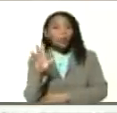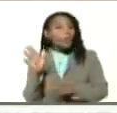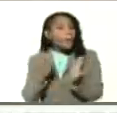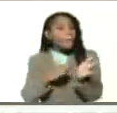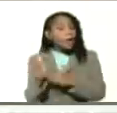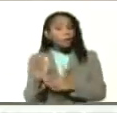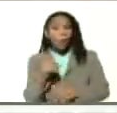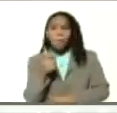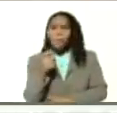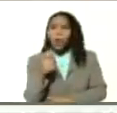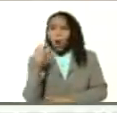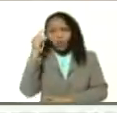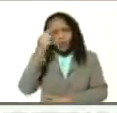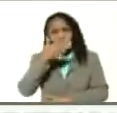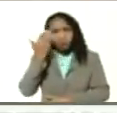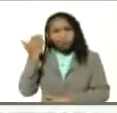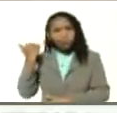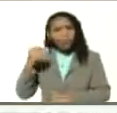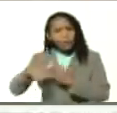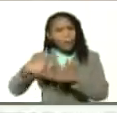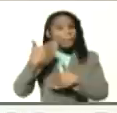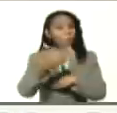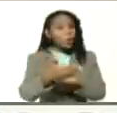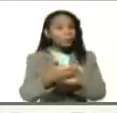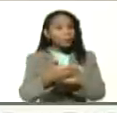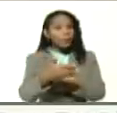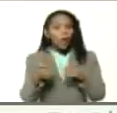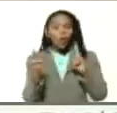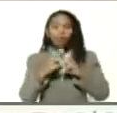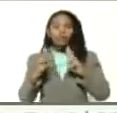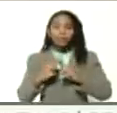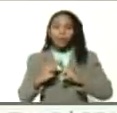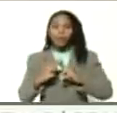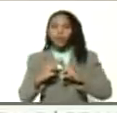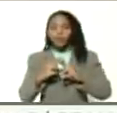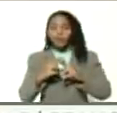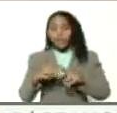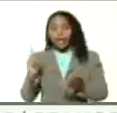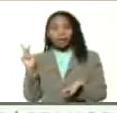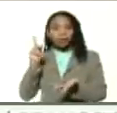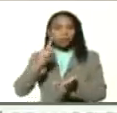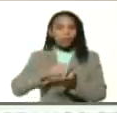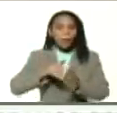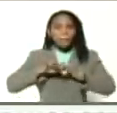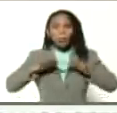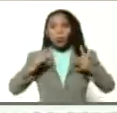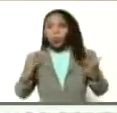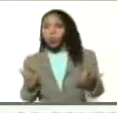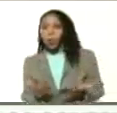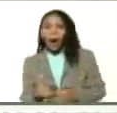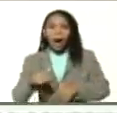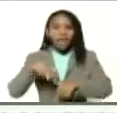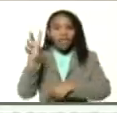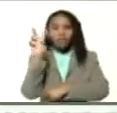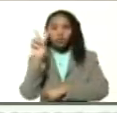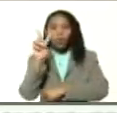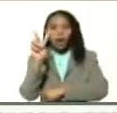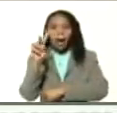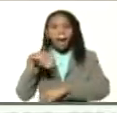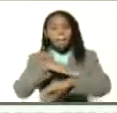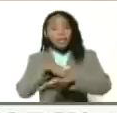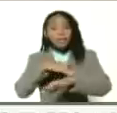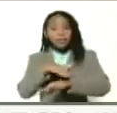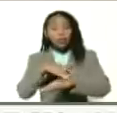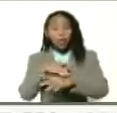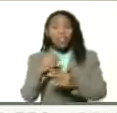pocos días después del conocimiento de la llegada de la pandemia a Venezuela, el ministro Serpa, para entonces ministro